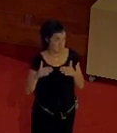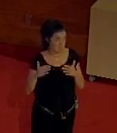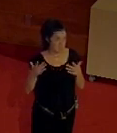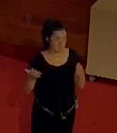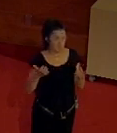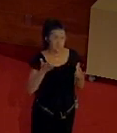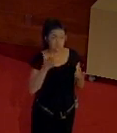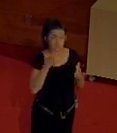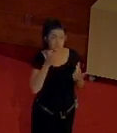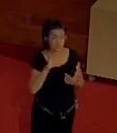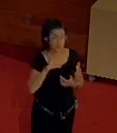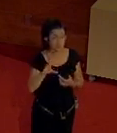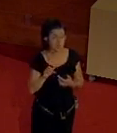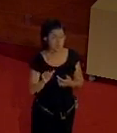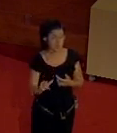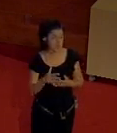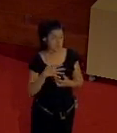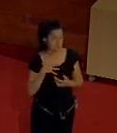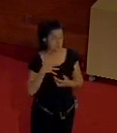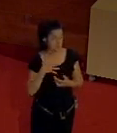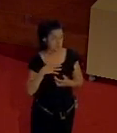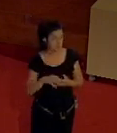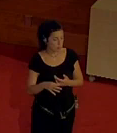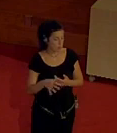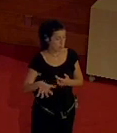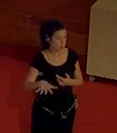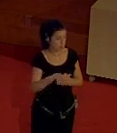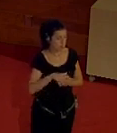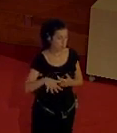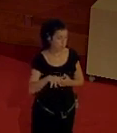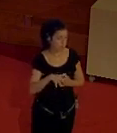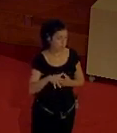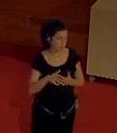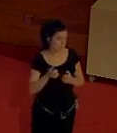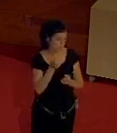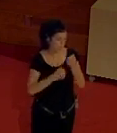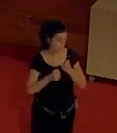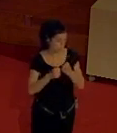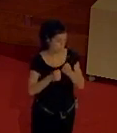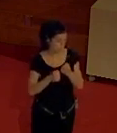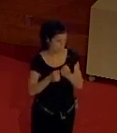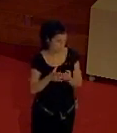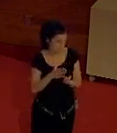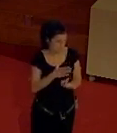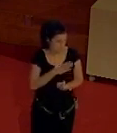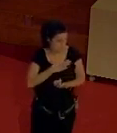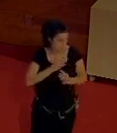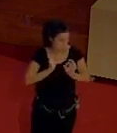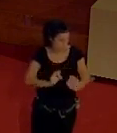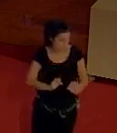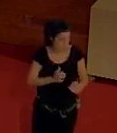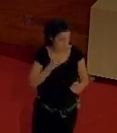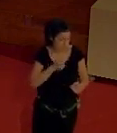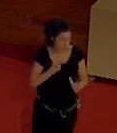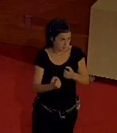tenga puede reclamar zona económica exclusiva de tal manera que ahí tú no entras china está intentando decir